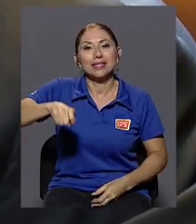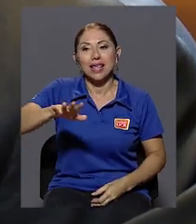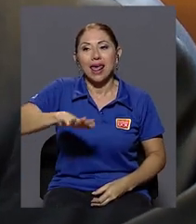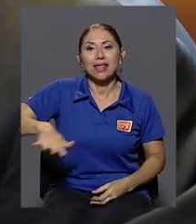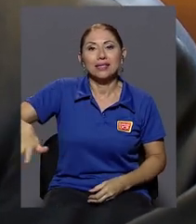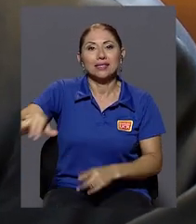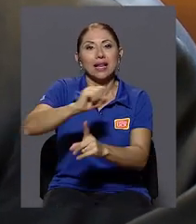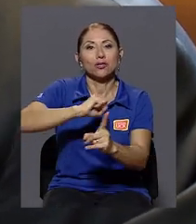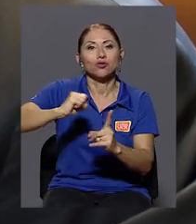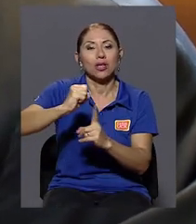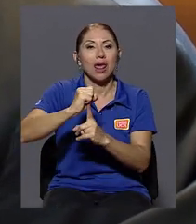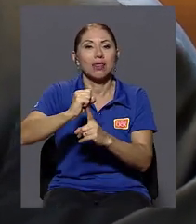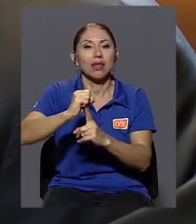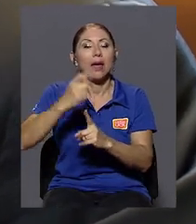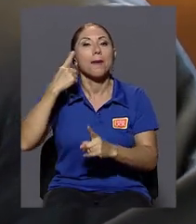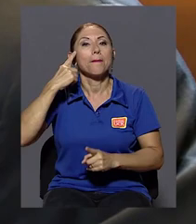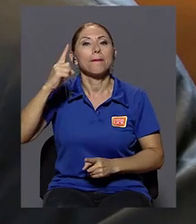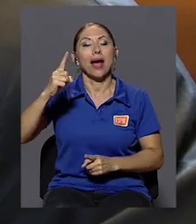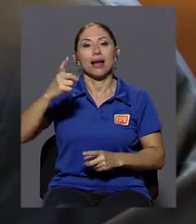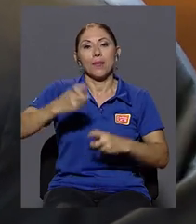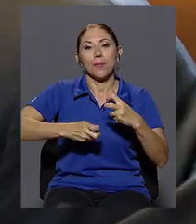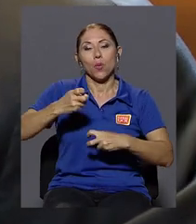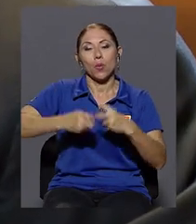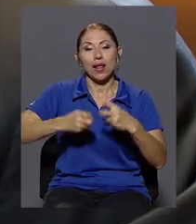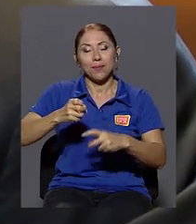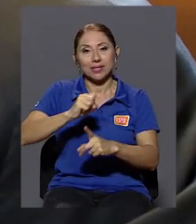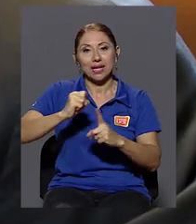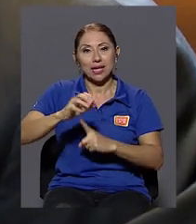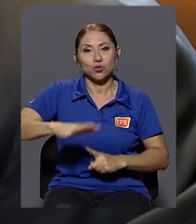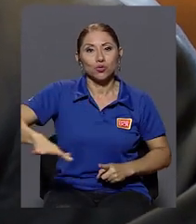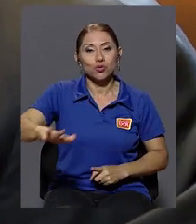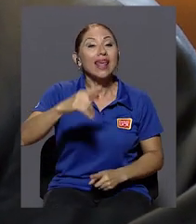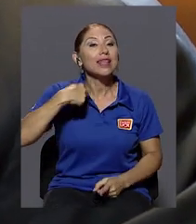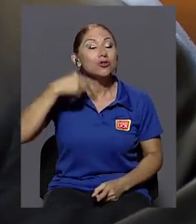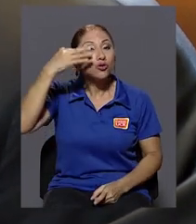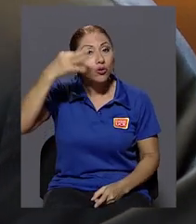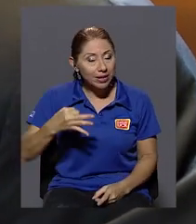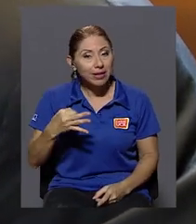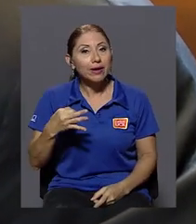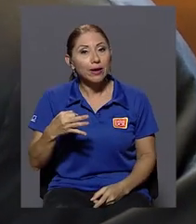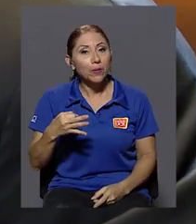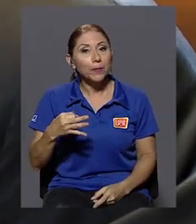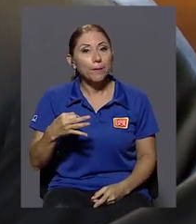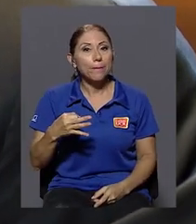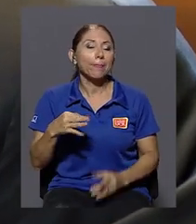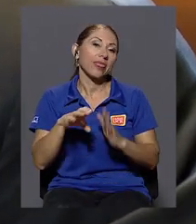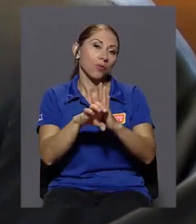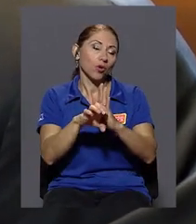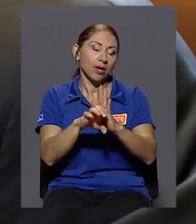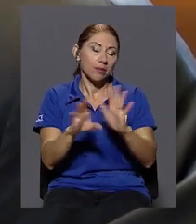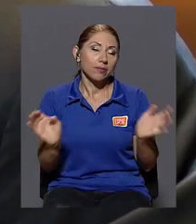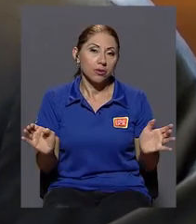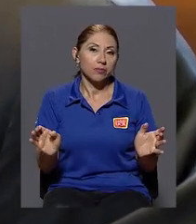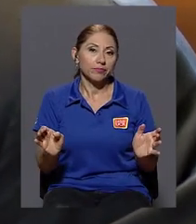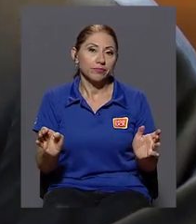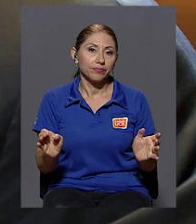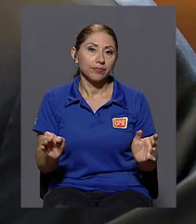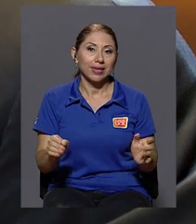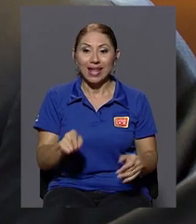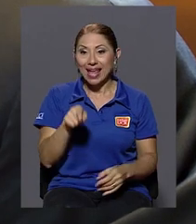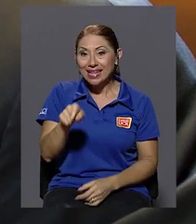necesidades que la sociedad le plantea o de los problemas que la sociedad le plantea. Creo que, por